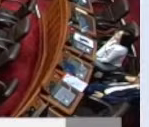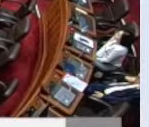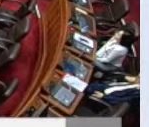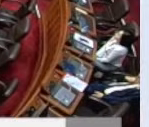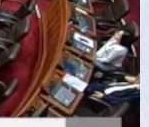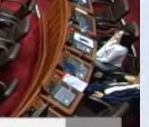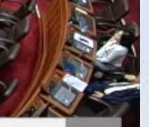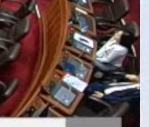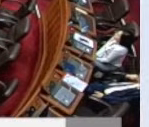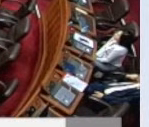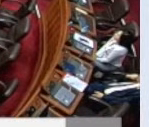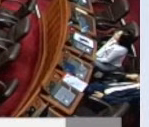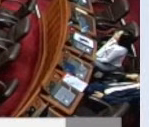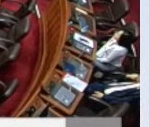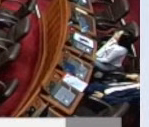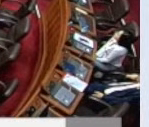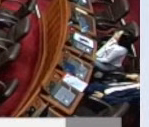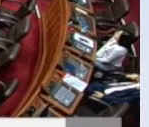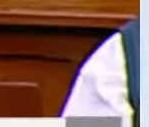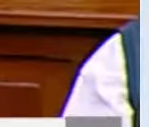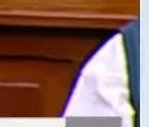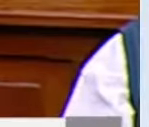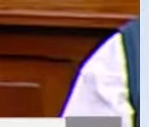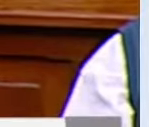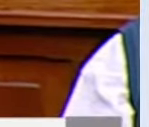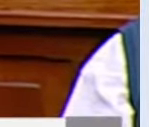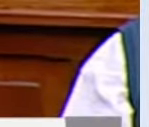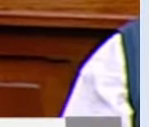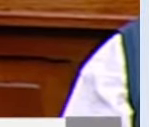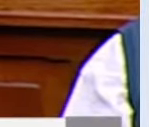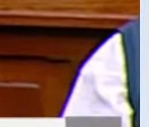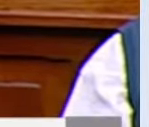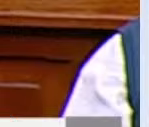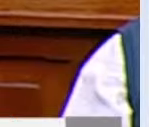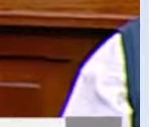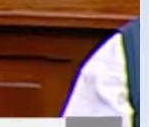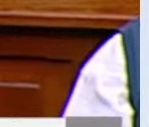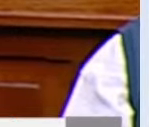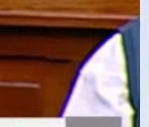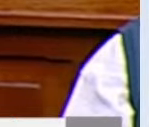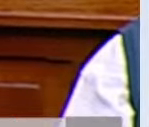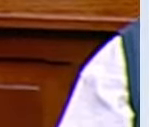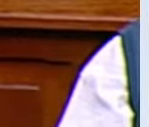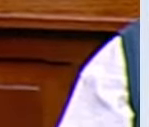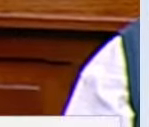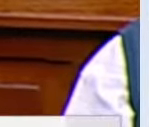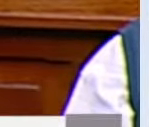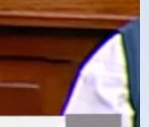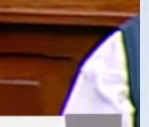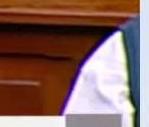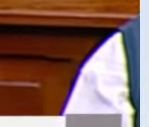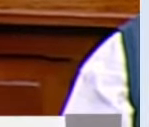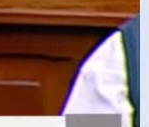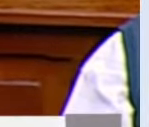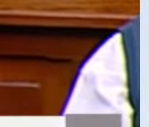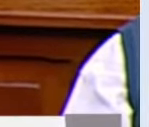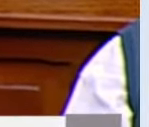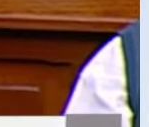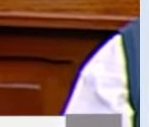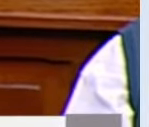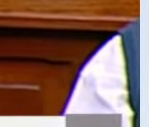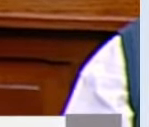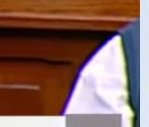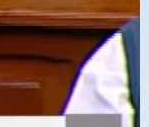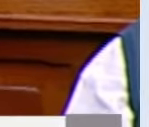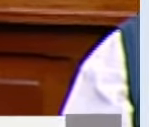presidente, una vez más el país se encuentra en un momento muy difícil. Esto obviamente por la tasa de delincuencia,